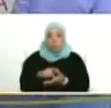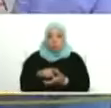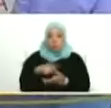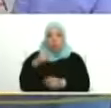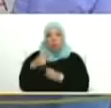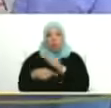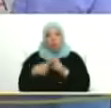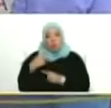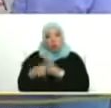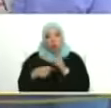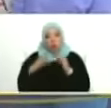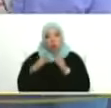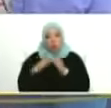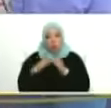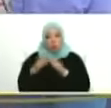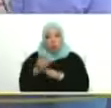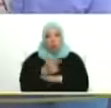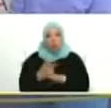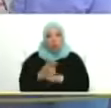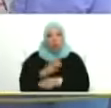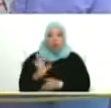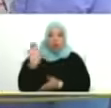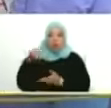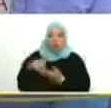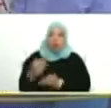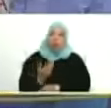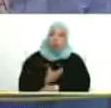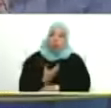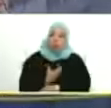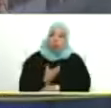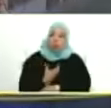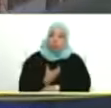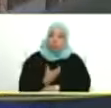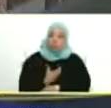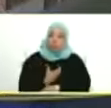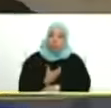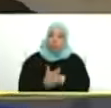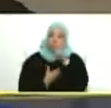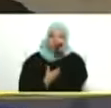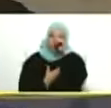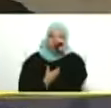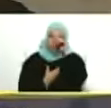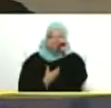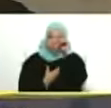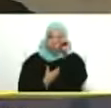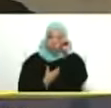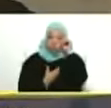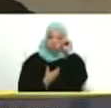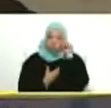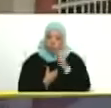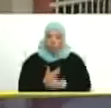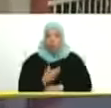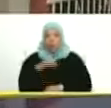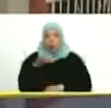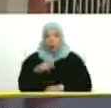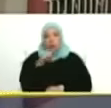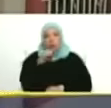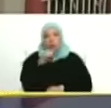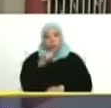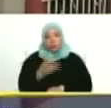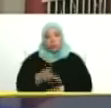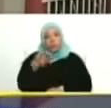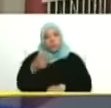Nuevo, Barrio Tricolor, Gobernación del Estado de Aragua, la Alcaldía y sobre todo el Poder Popular, señor presidente.